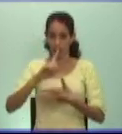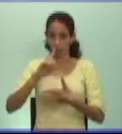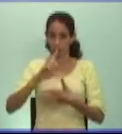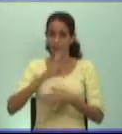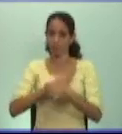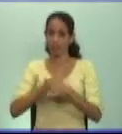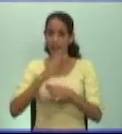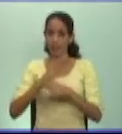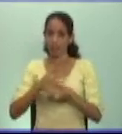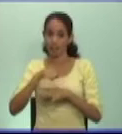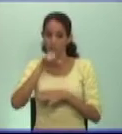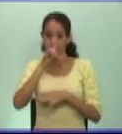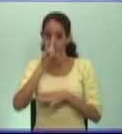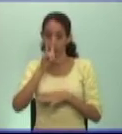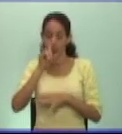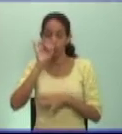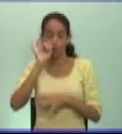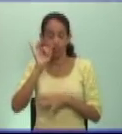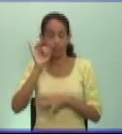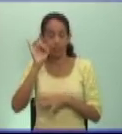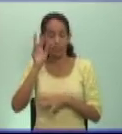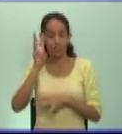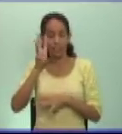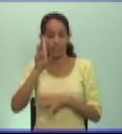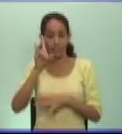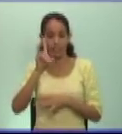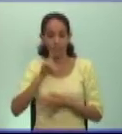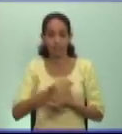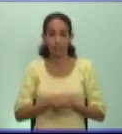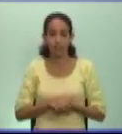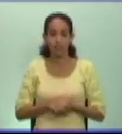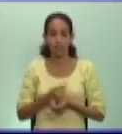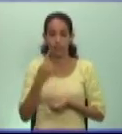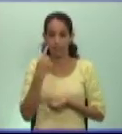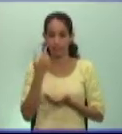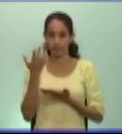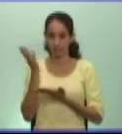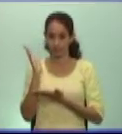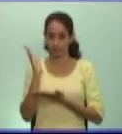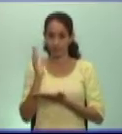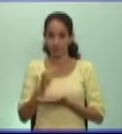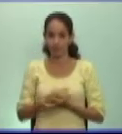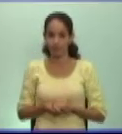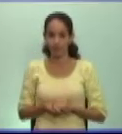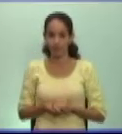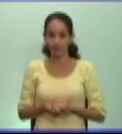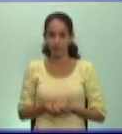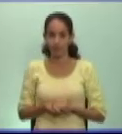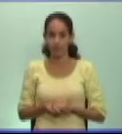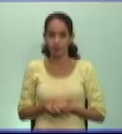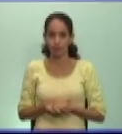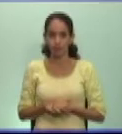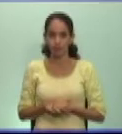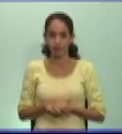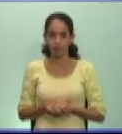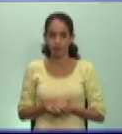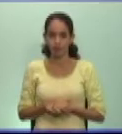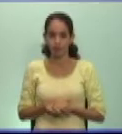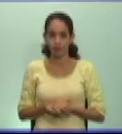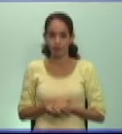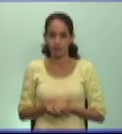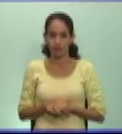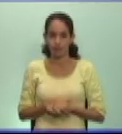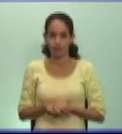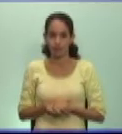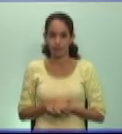hechos importantes. Primero, este nuevo modelo. Cuando comienza el siglo XX se mantienen un